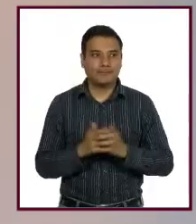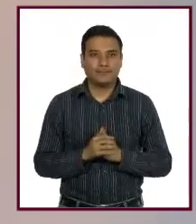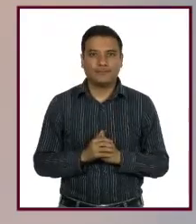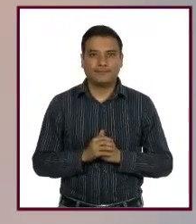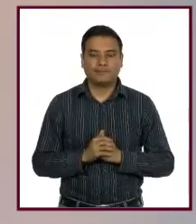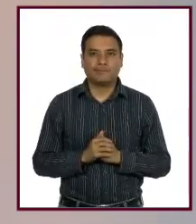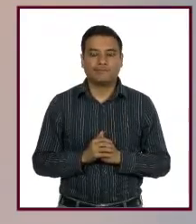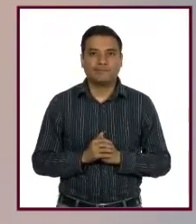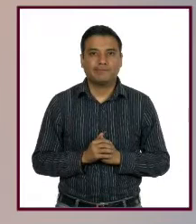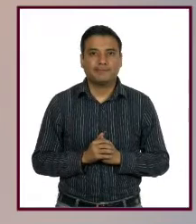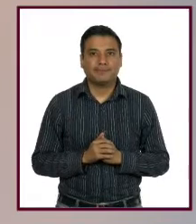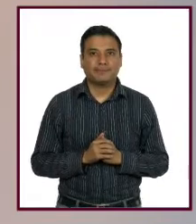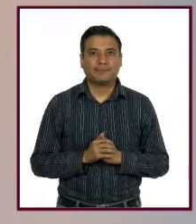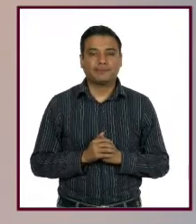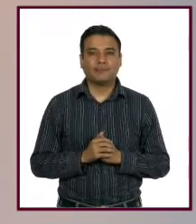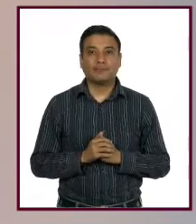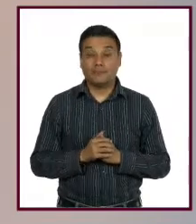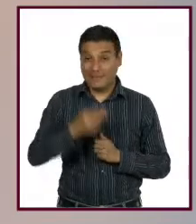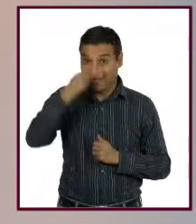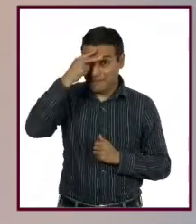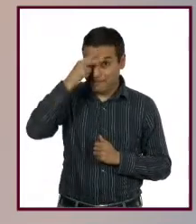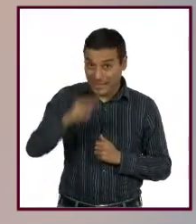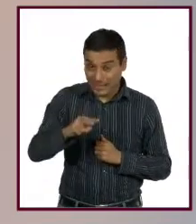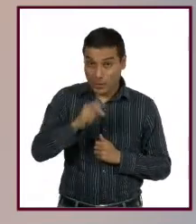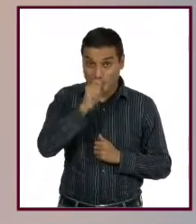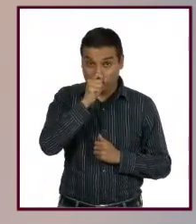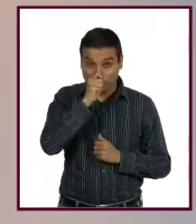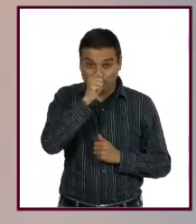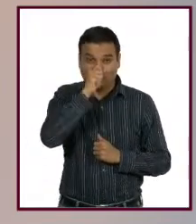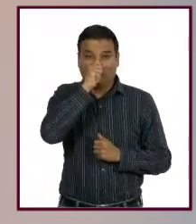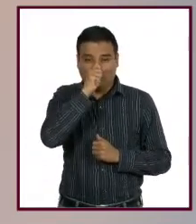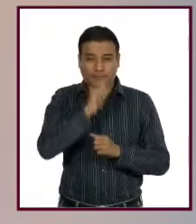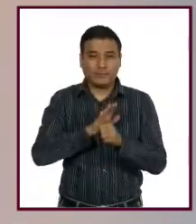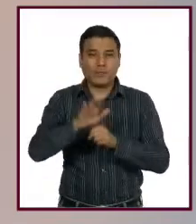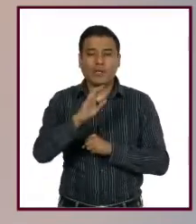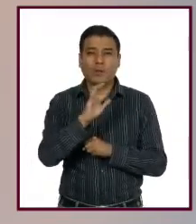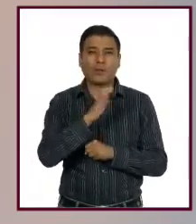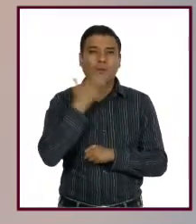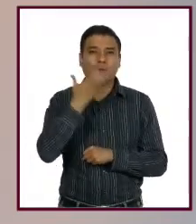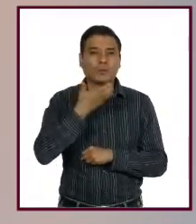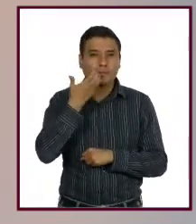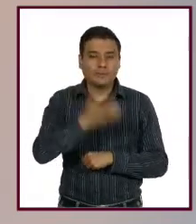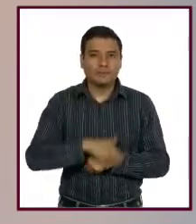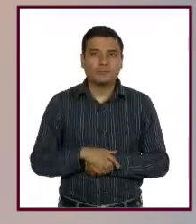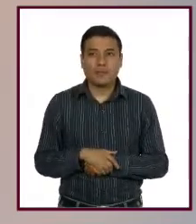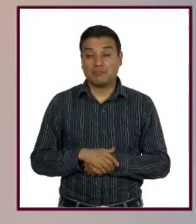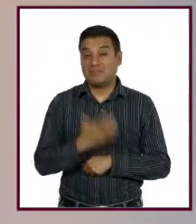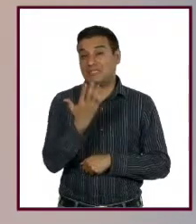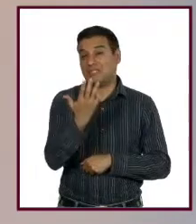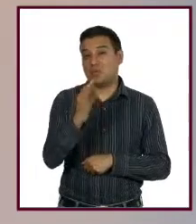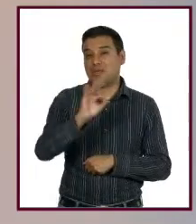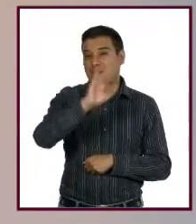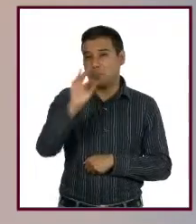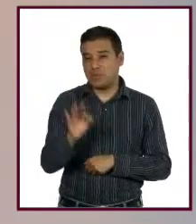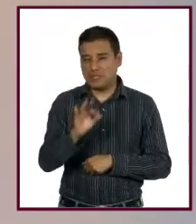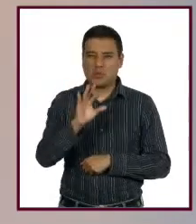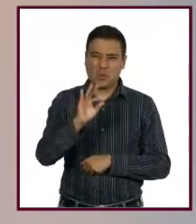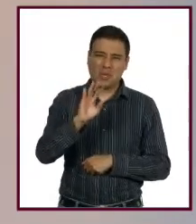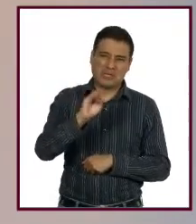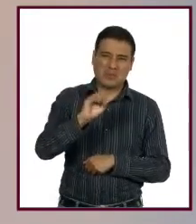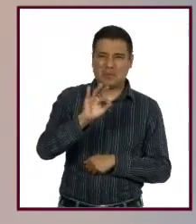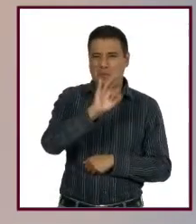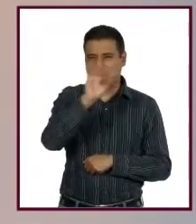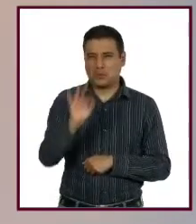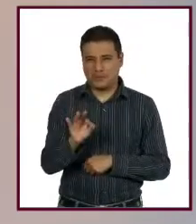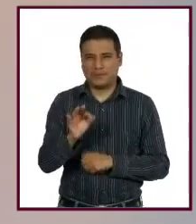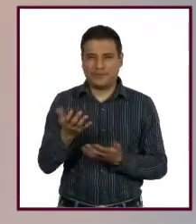consumidos en México ocupan casi el 50%, un 49%,